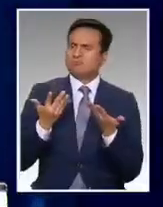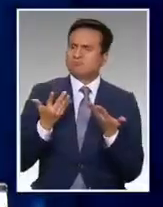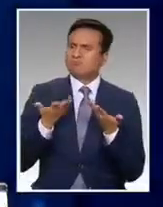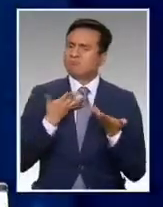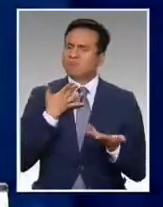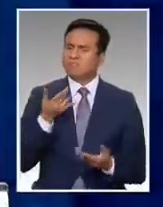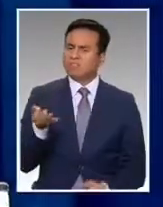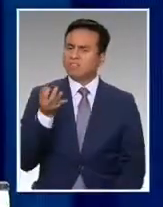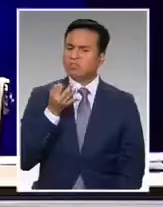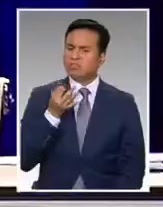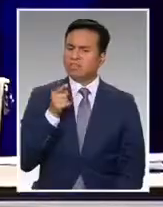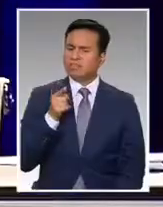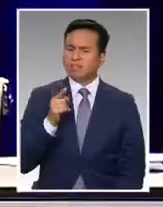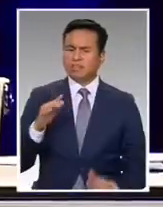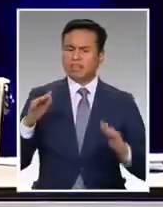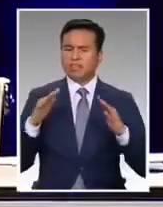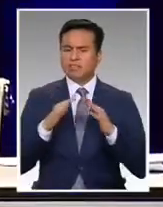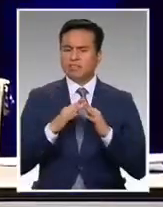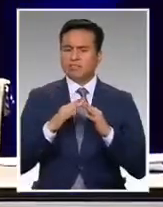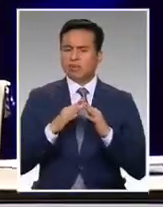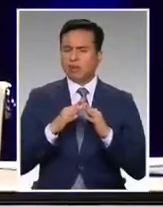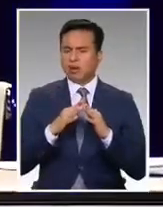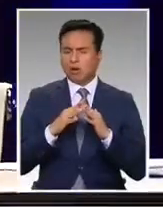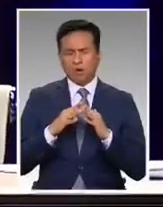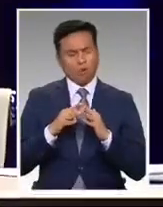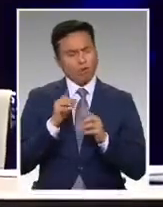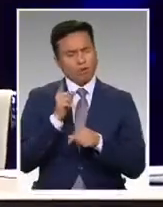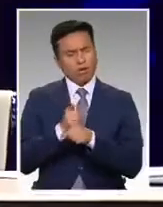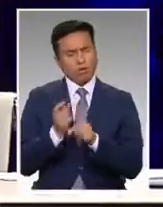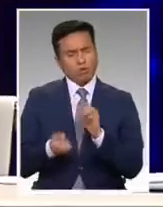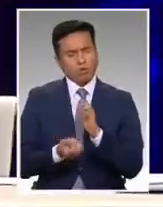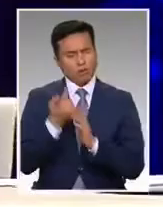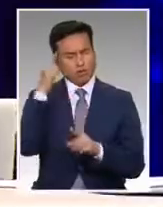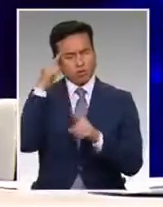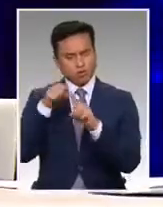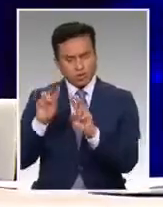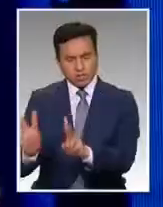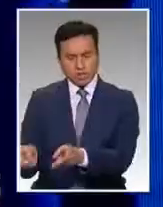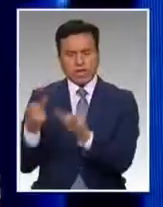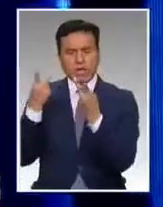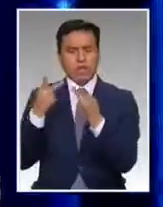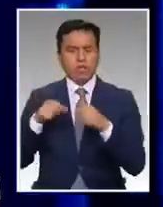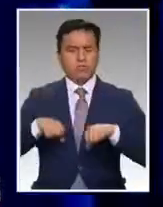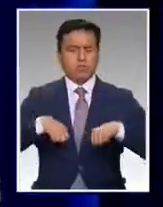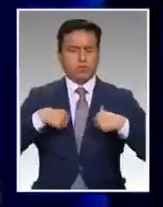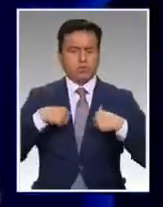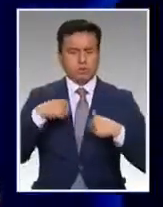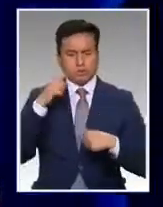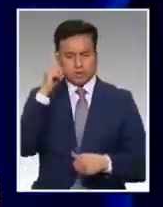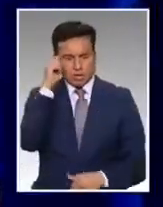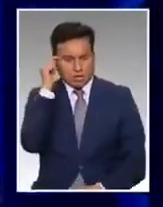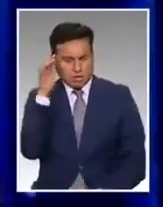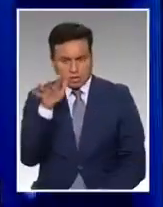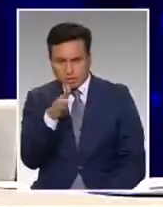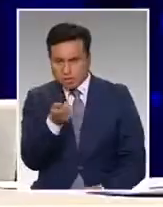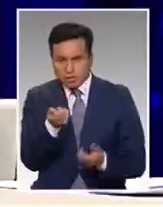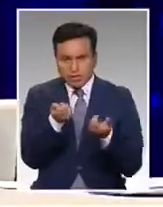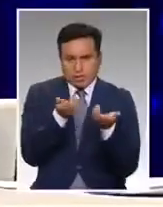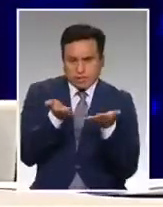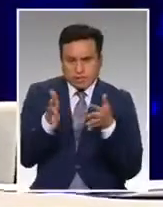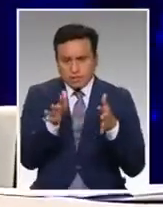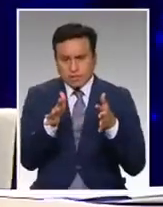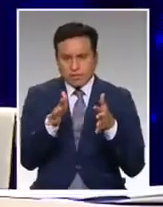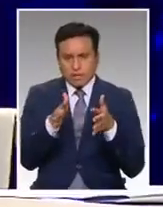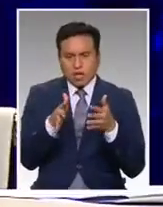dijo a ese ejército que será obligado a una nueva misión rescatar a los jóvenes su idea es algo así como una